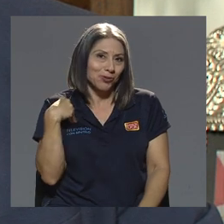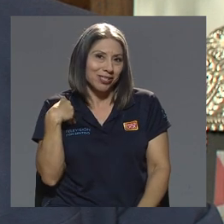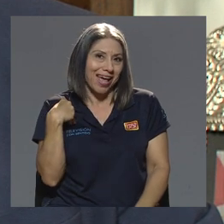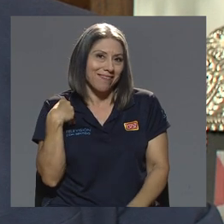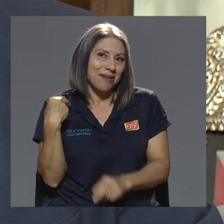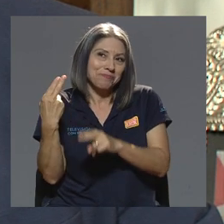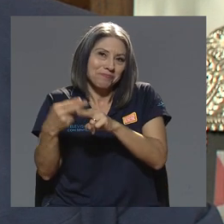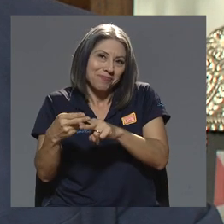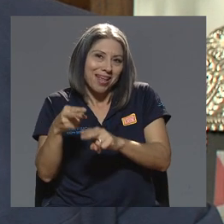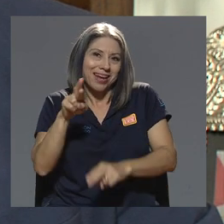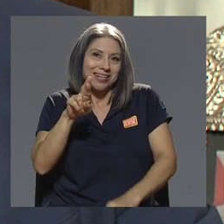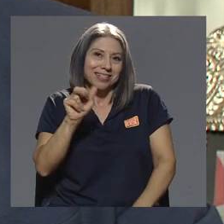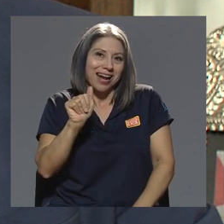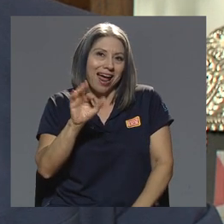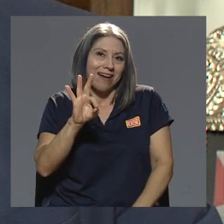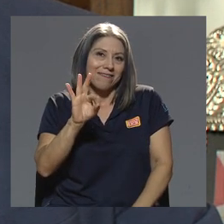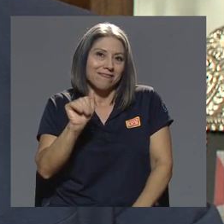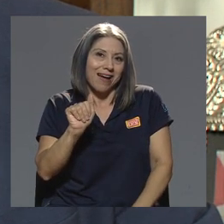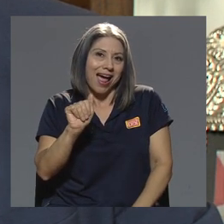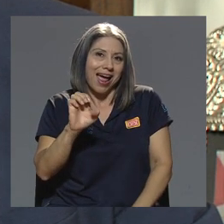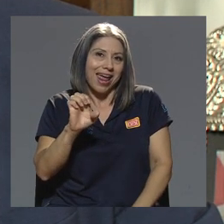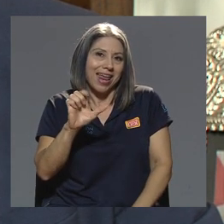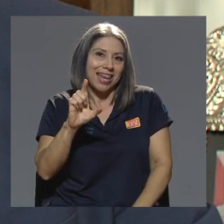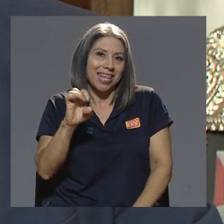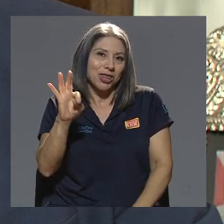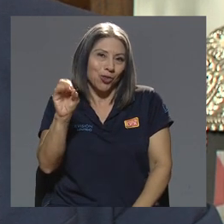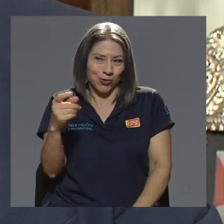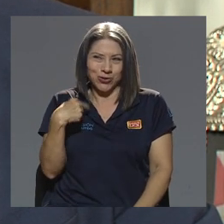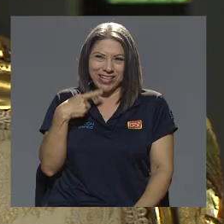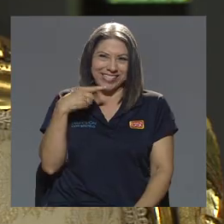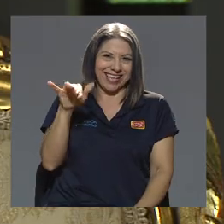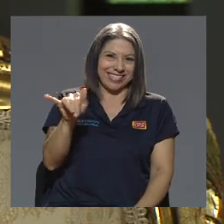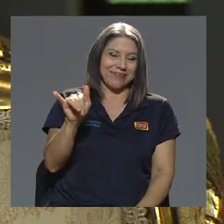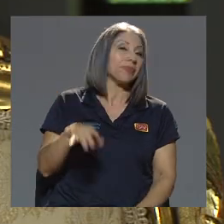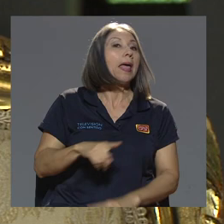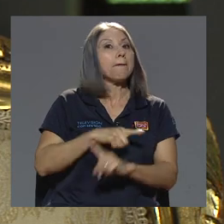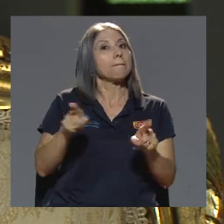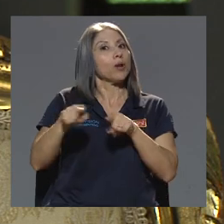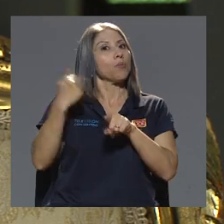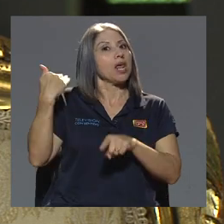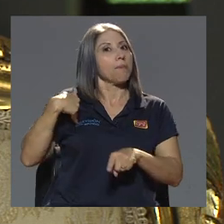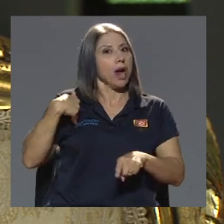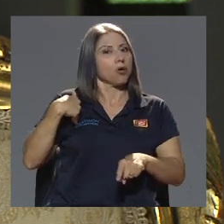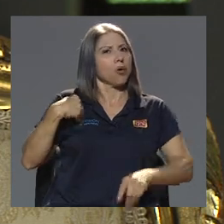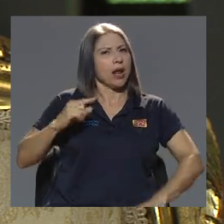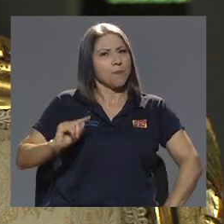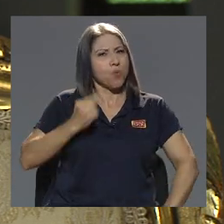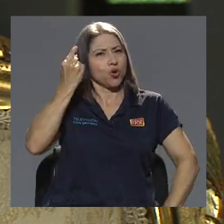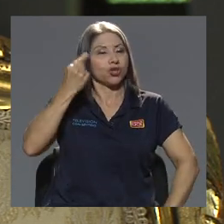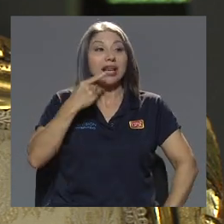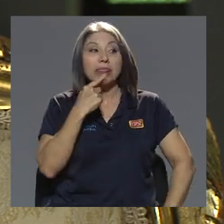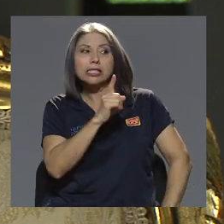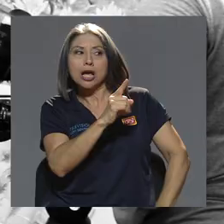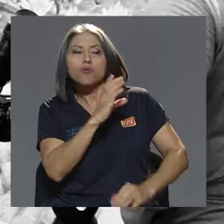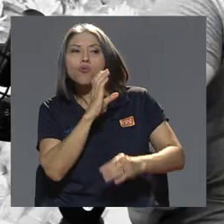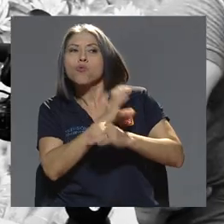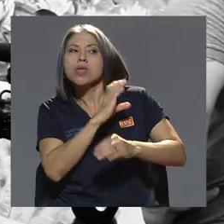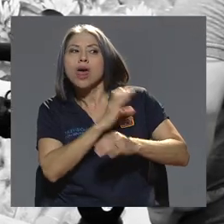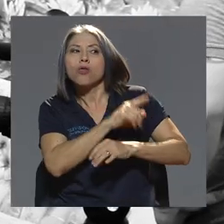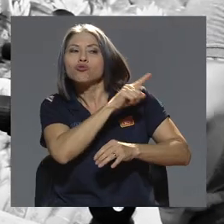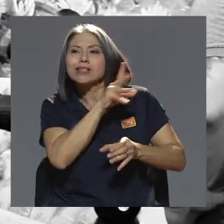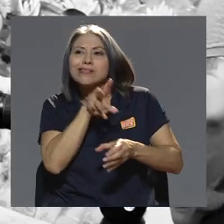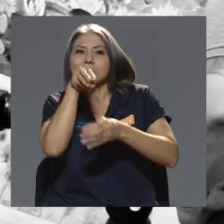yo, Rafaelito. A mí me gustaba Rafaelito. Pero mi hermano era muy grosero. Me decía, cuidado se mete con mi hermano, a mi